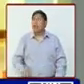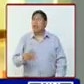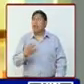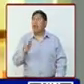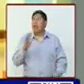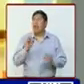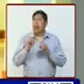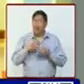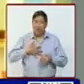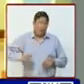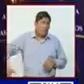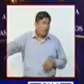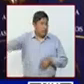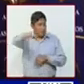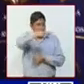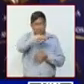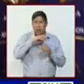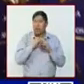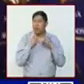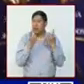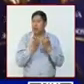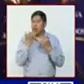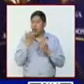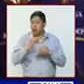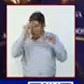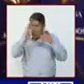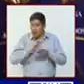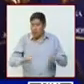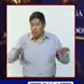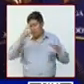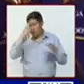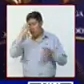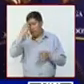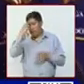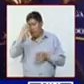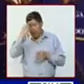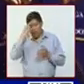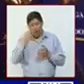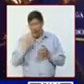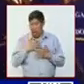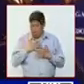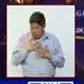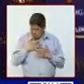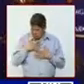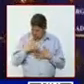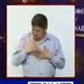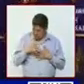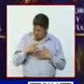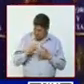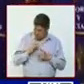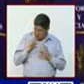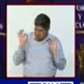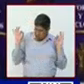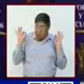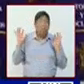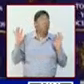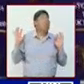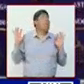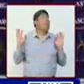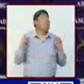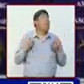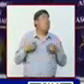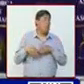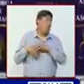Y hay una sociedad de menores, de niños y adolescentes que creen ser intocables, que creen ser dueños de su